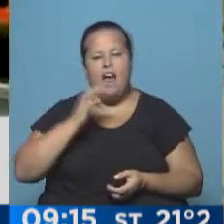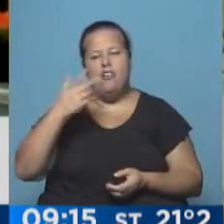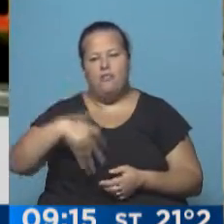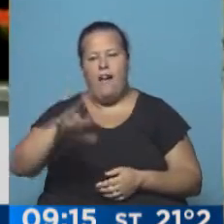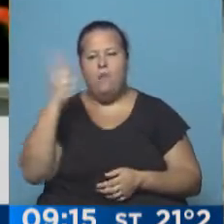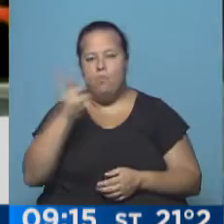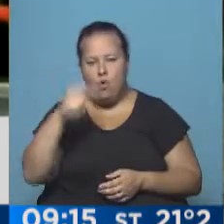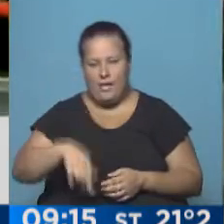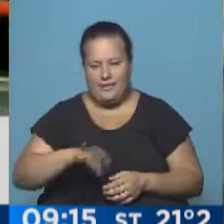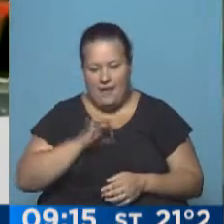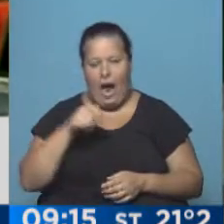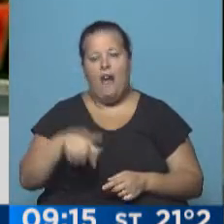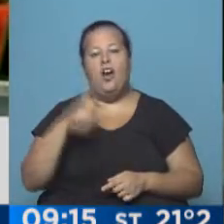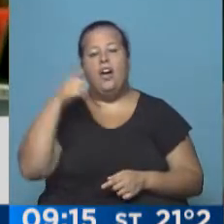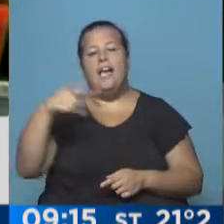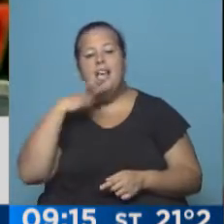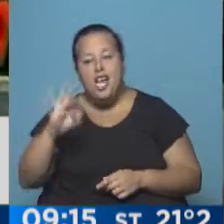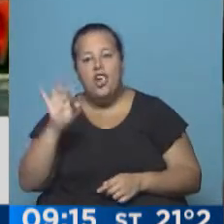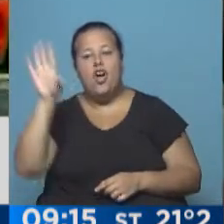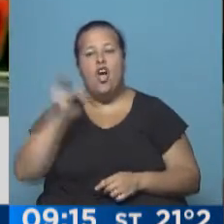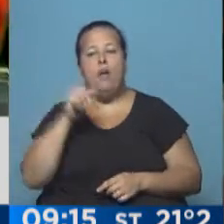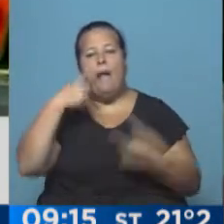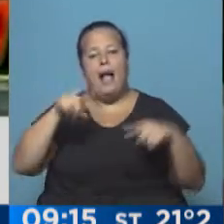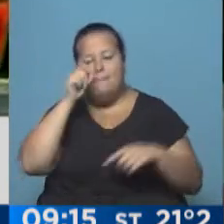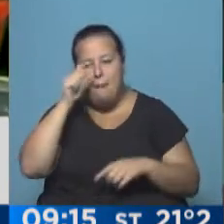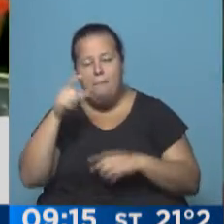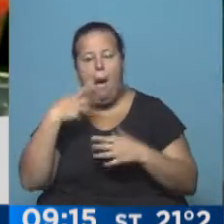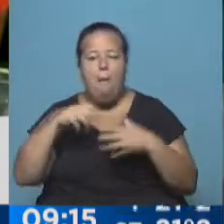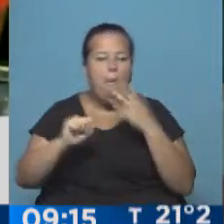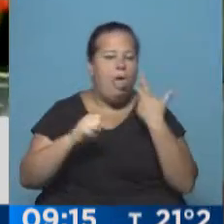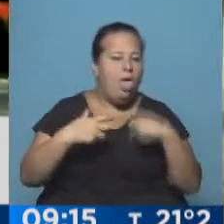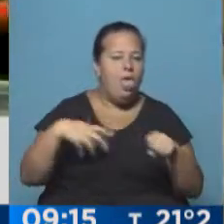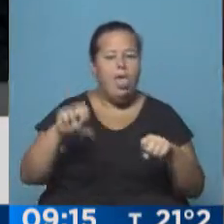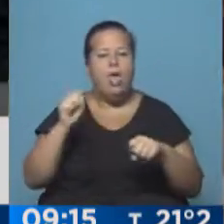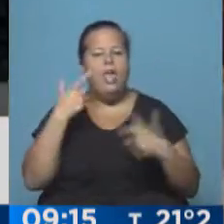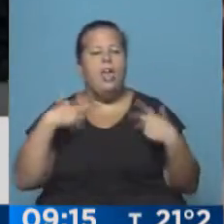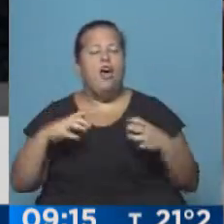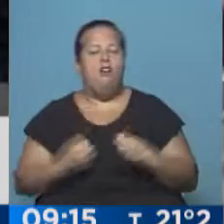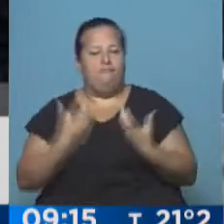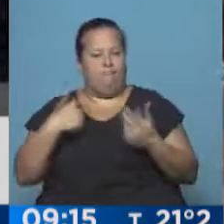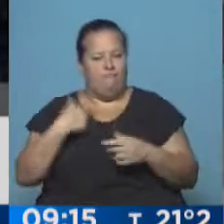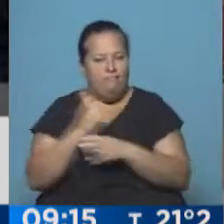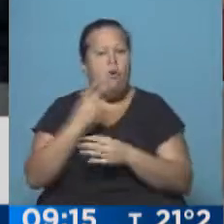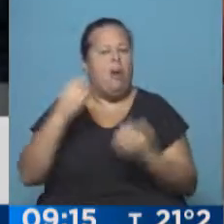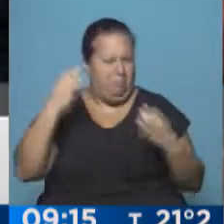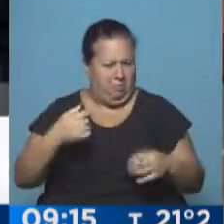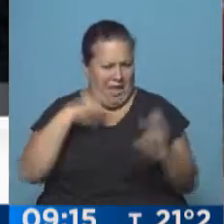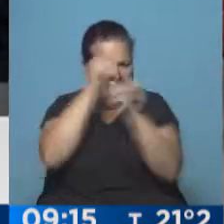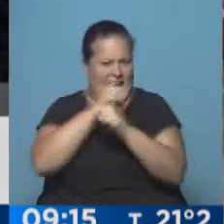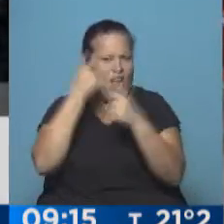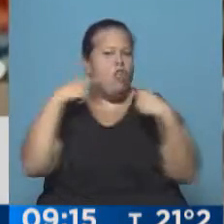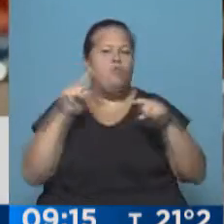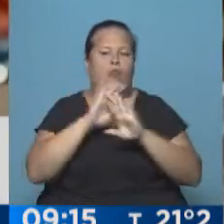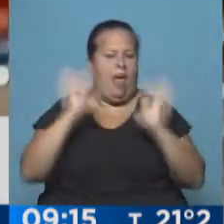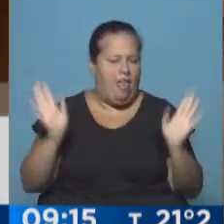cumplen de su muerte este año y keniata empezó a cantar las canciones de su padre empezó a descubrir empezó a descubrirse como artista porque en realidad el ingeniero de sonido